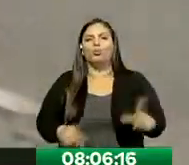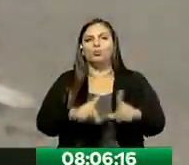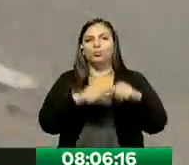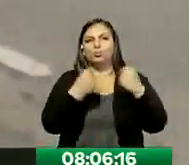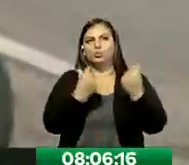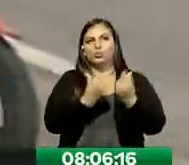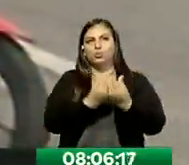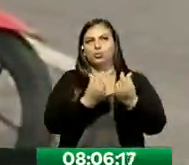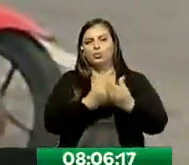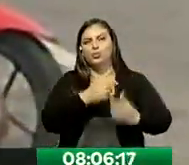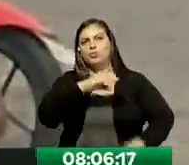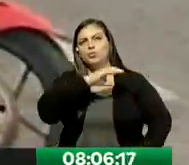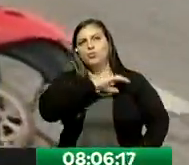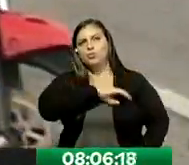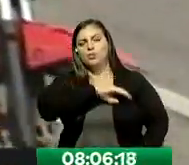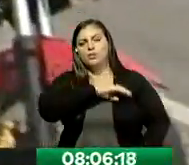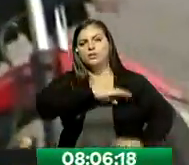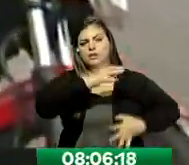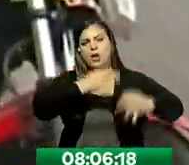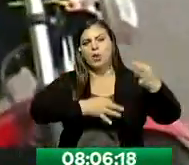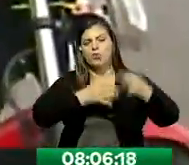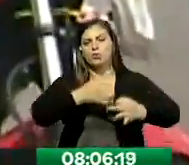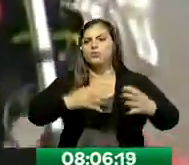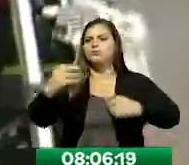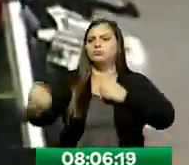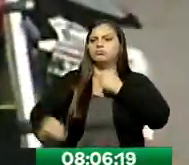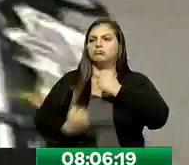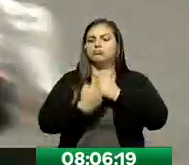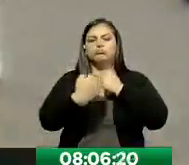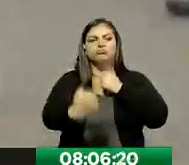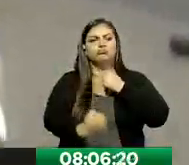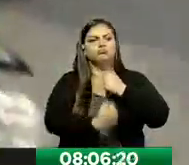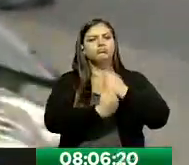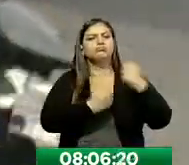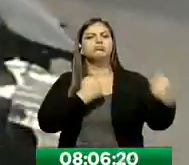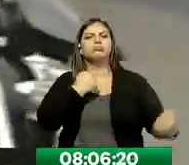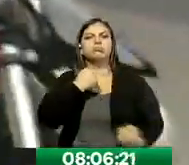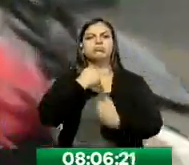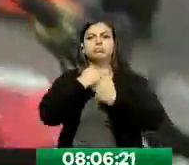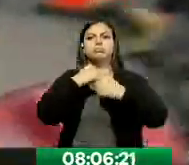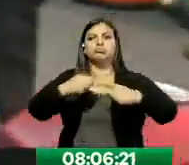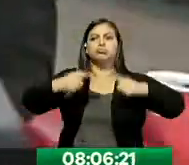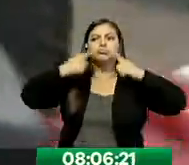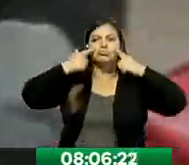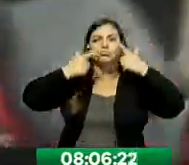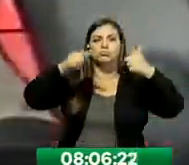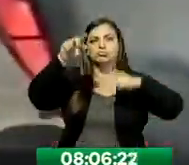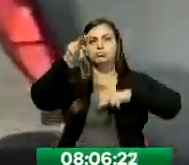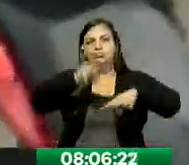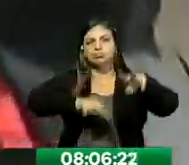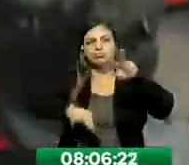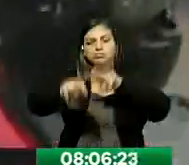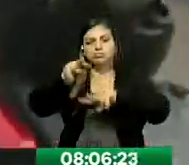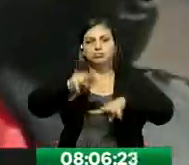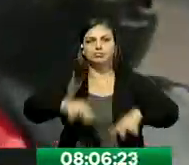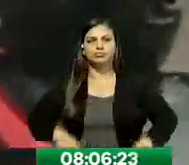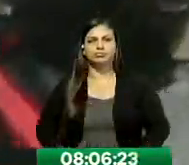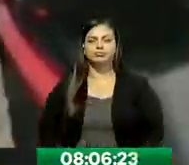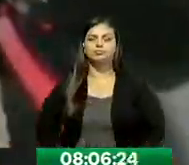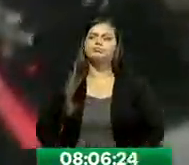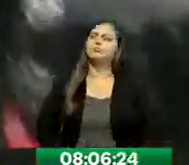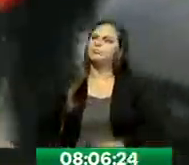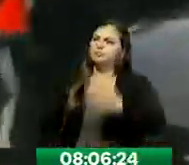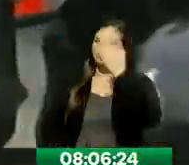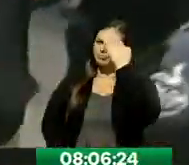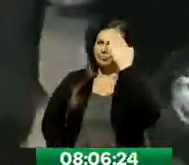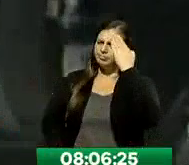identificar cualquier tipo de problema y en su especialidad dar el tratamiento que se merece. Y específicamente en este distrito donde en las últimas